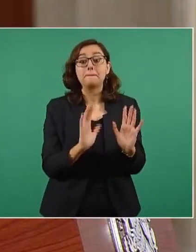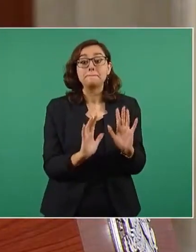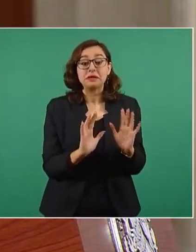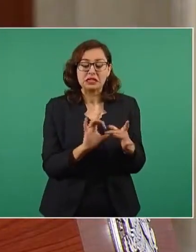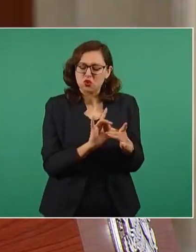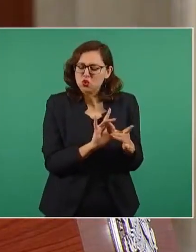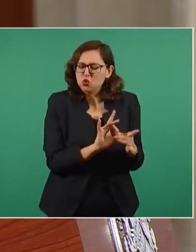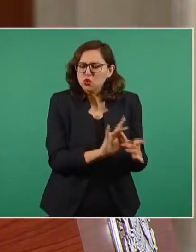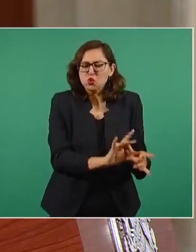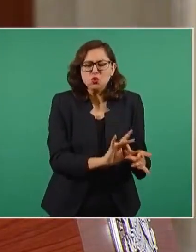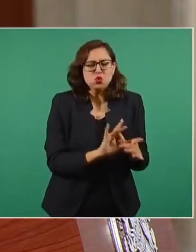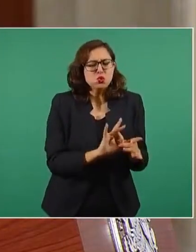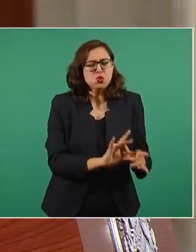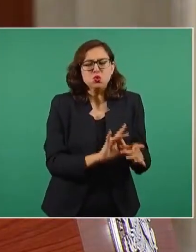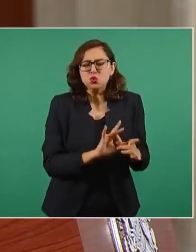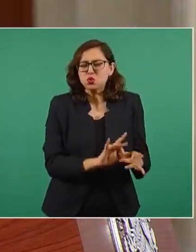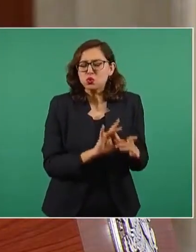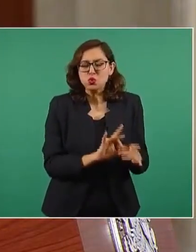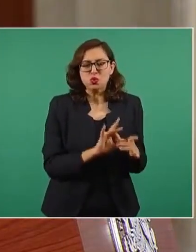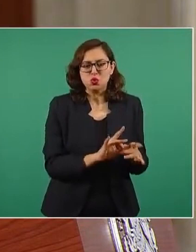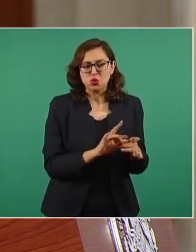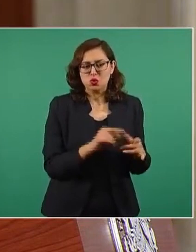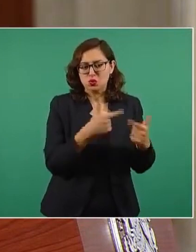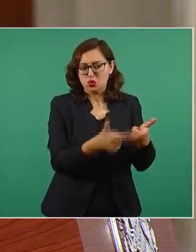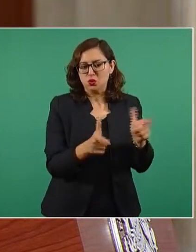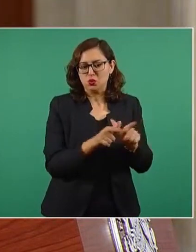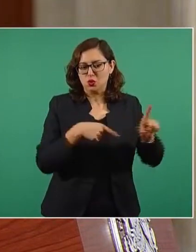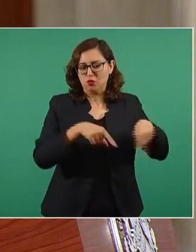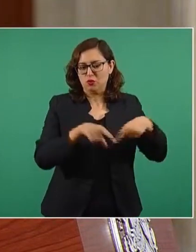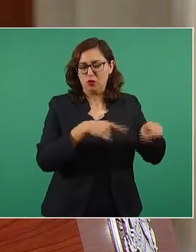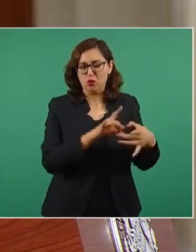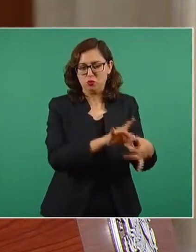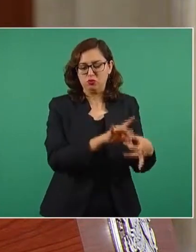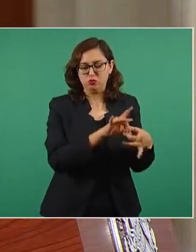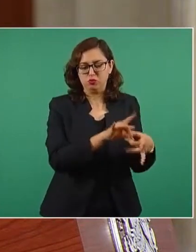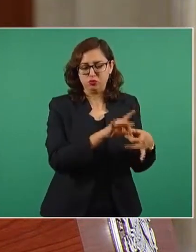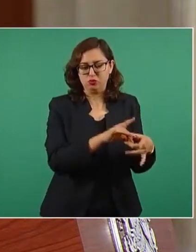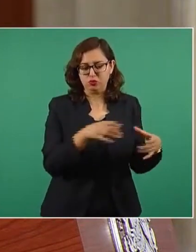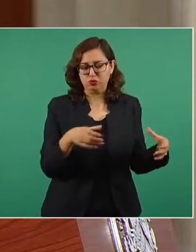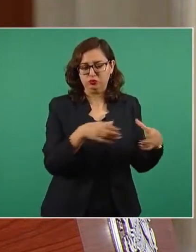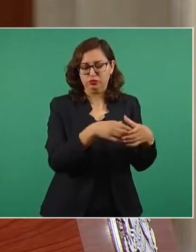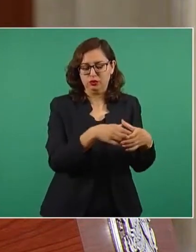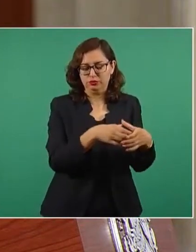fuente, que es muy cercana a la institución celeste, o sea, me imagino que al club,